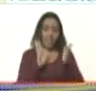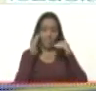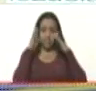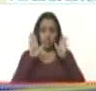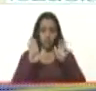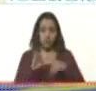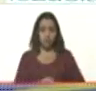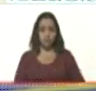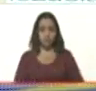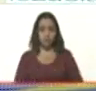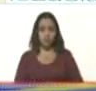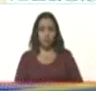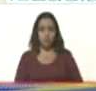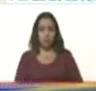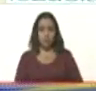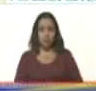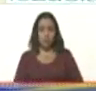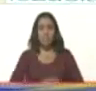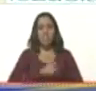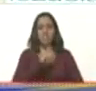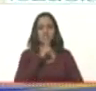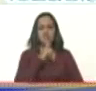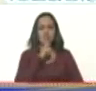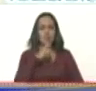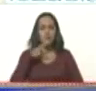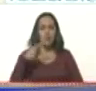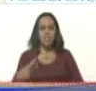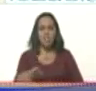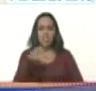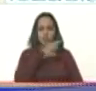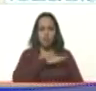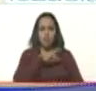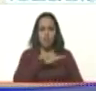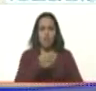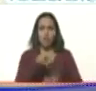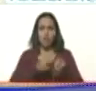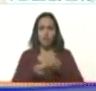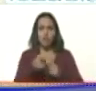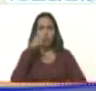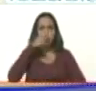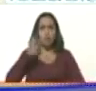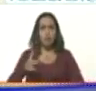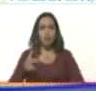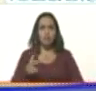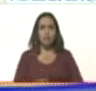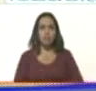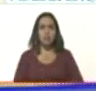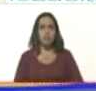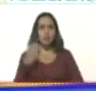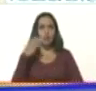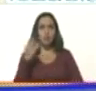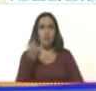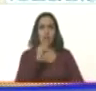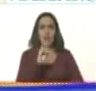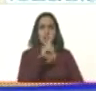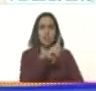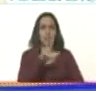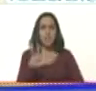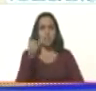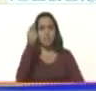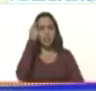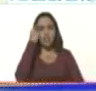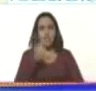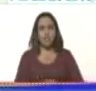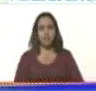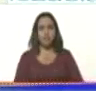de la inmensa crisis política, económica y social. El pueblo de Colombia tiene 13 días